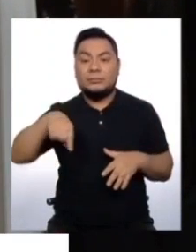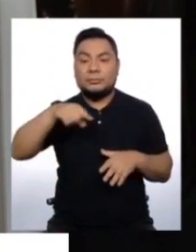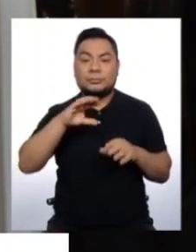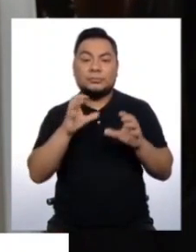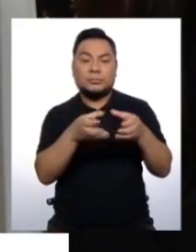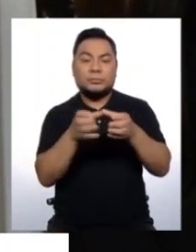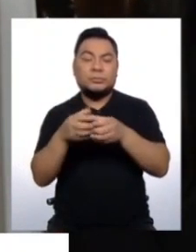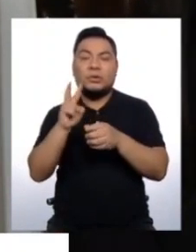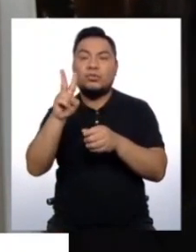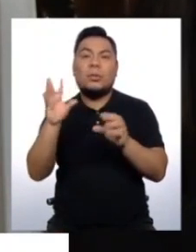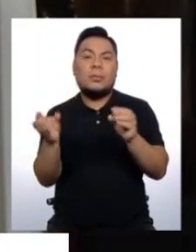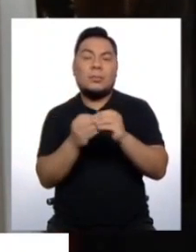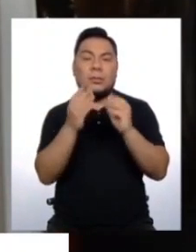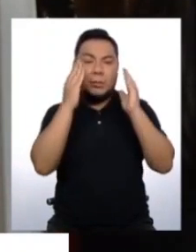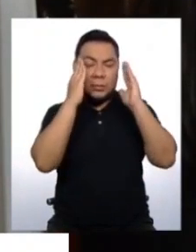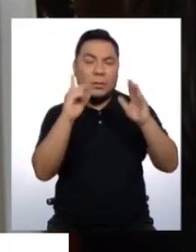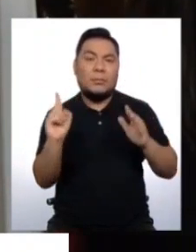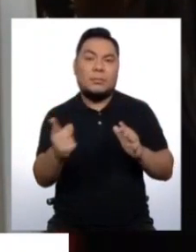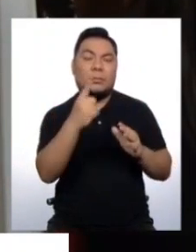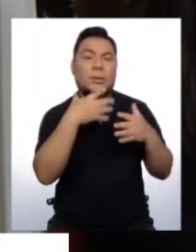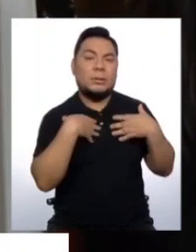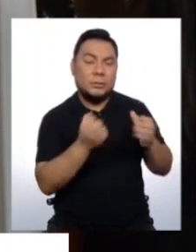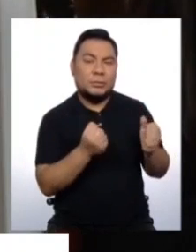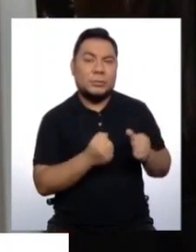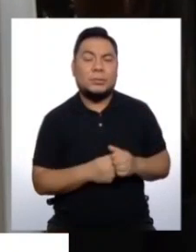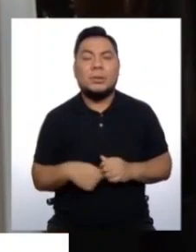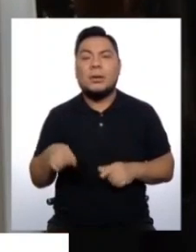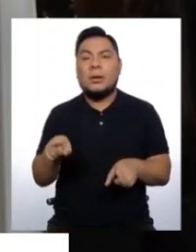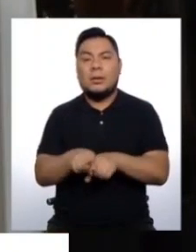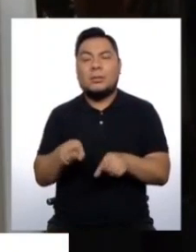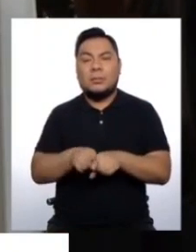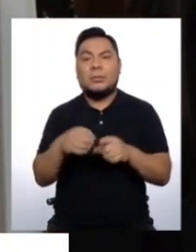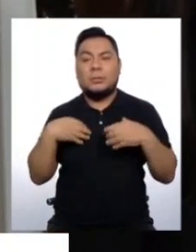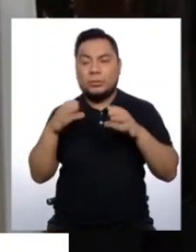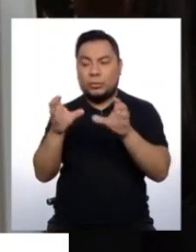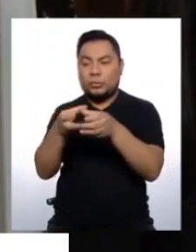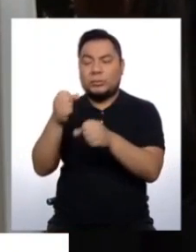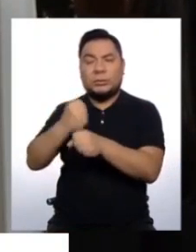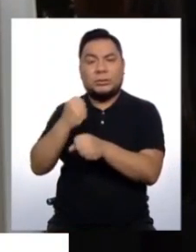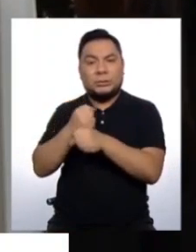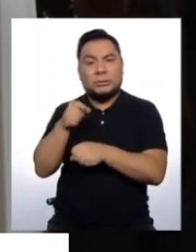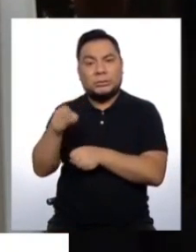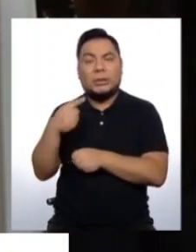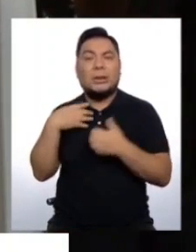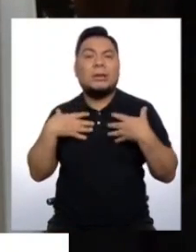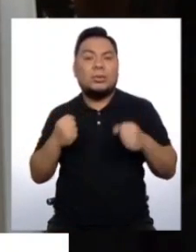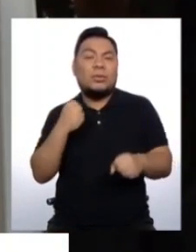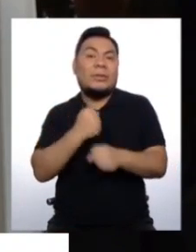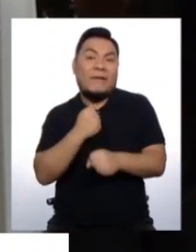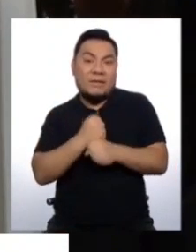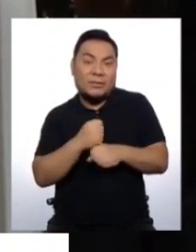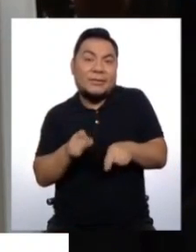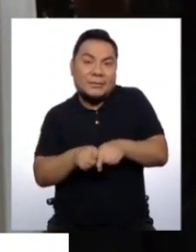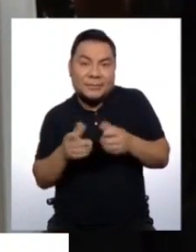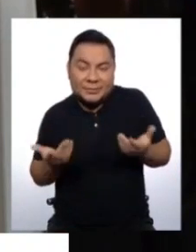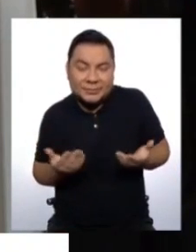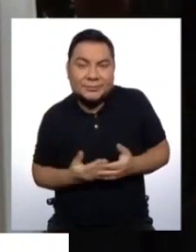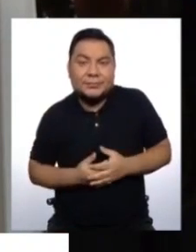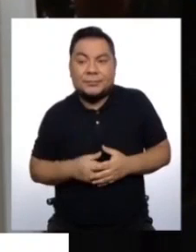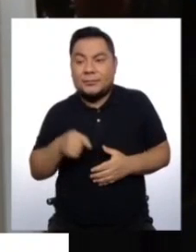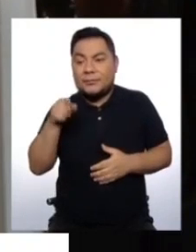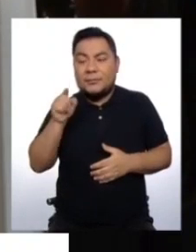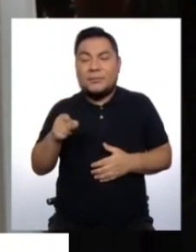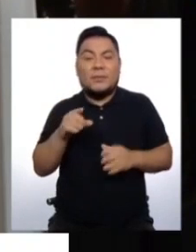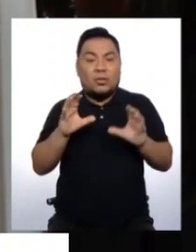grupos adicionales, como es la atención primaria de la salud, y además tenemos un grupo de trabajo en salud y trabajo, justamente. El equipo